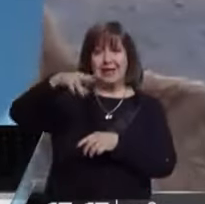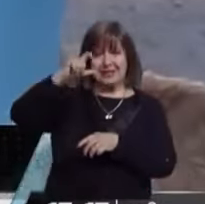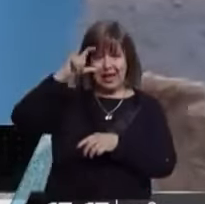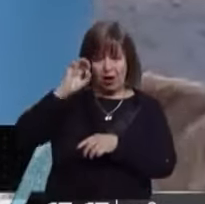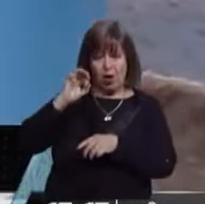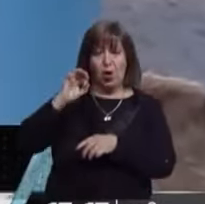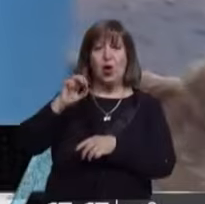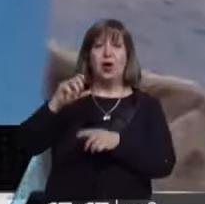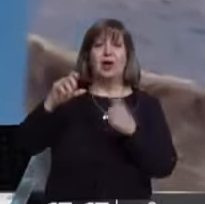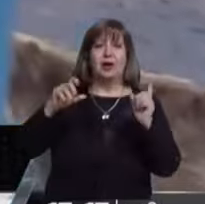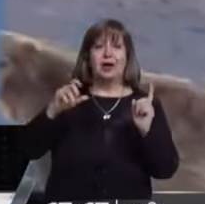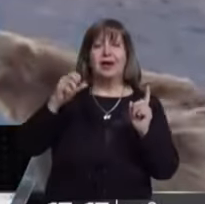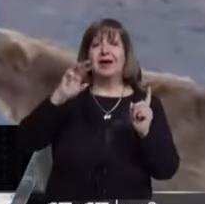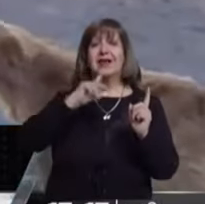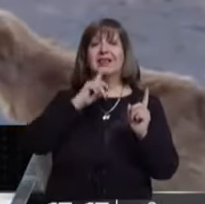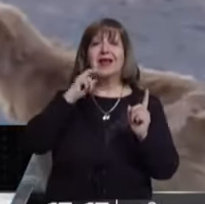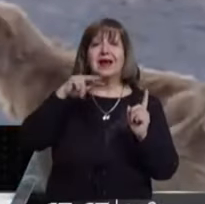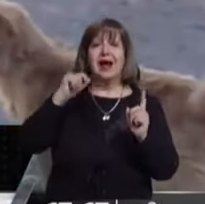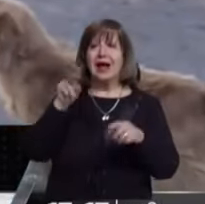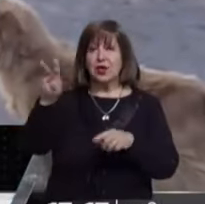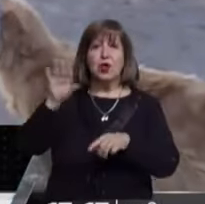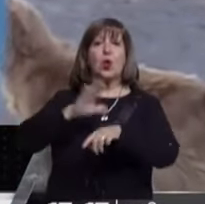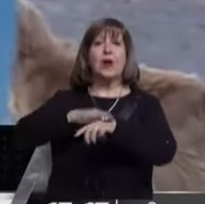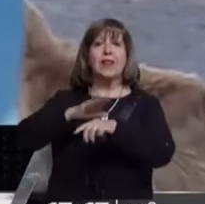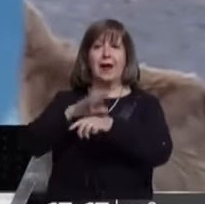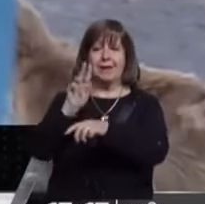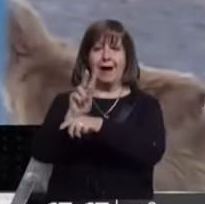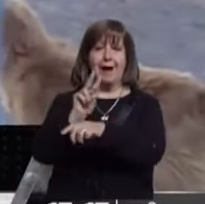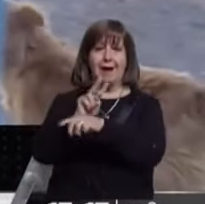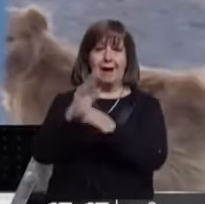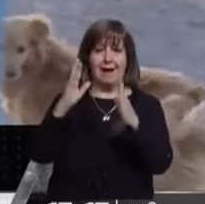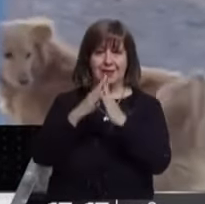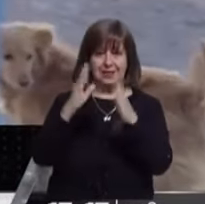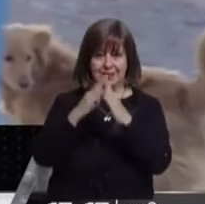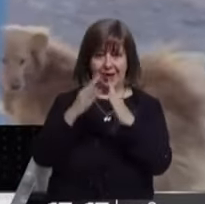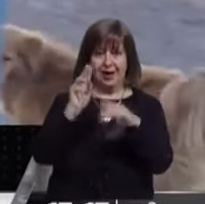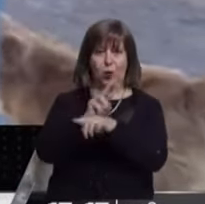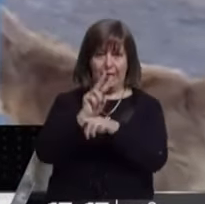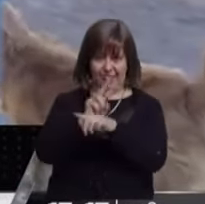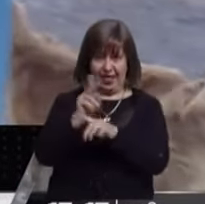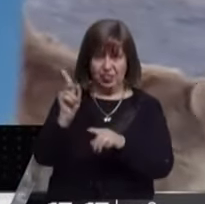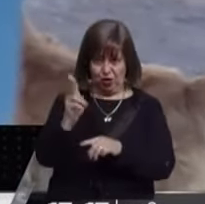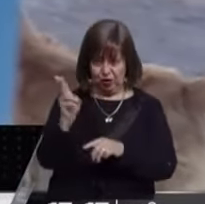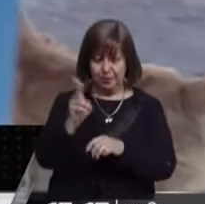Imagínese de que una noticia así es impactante para todos. O sea,